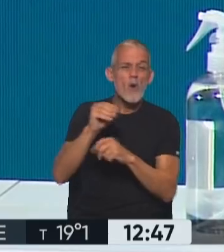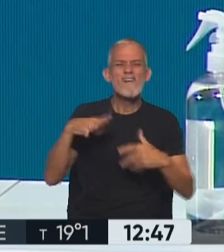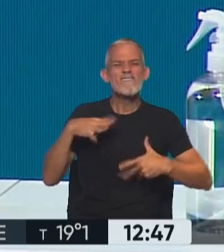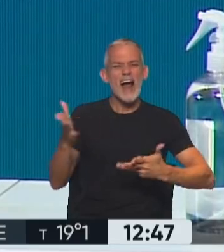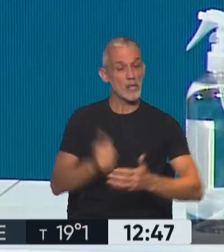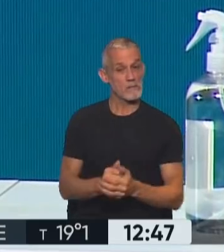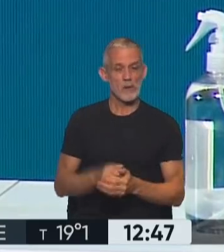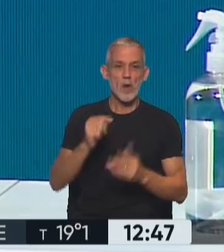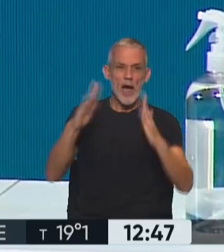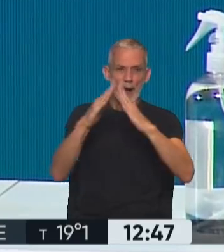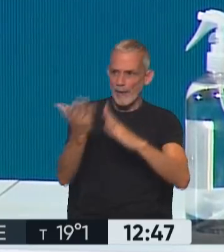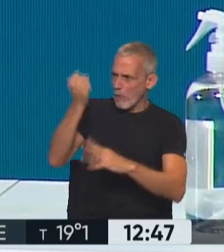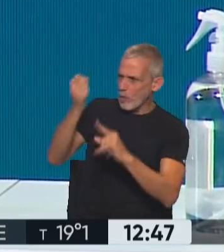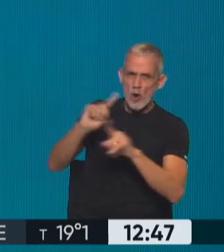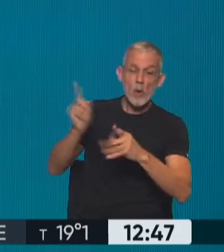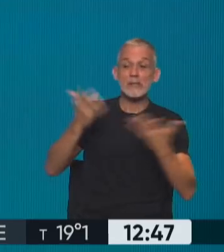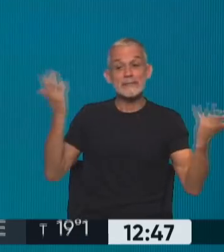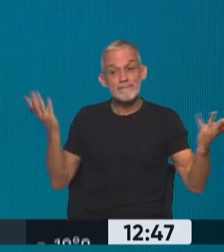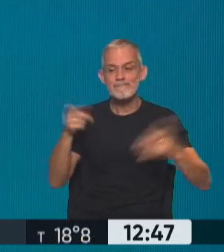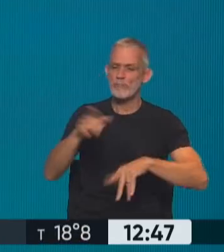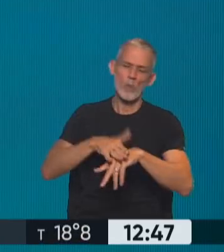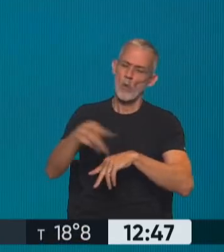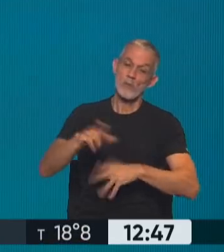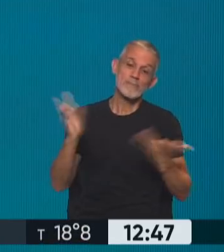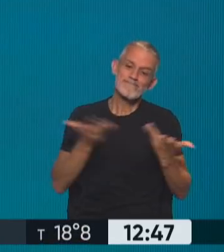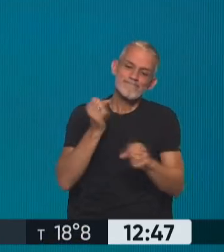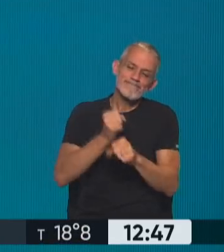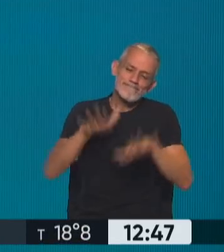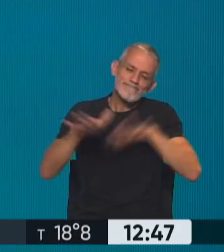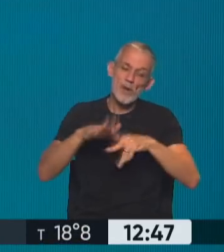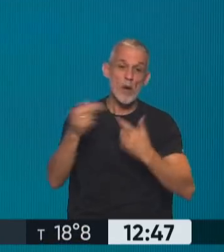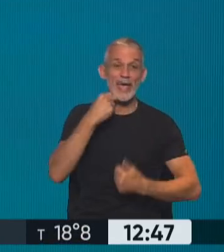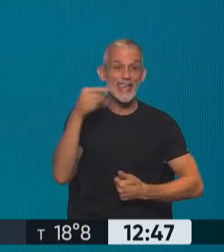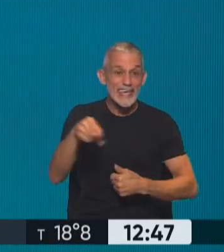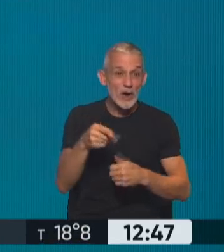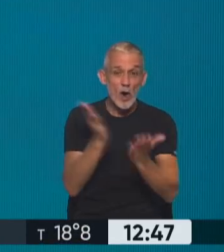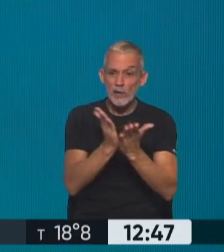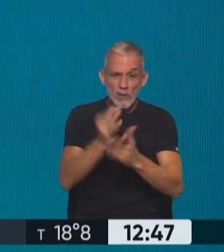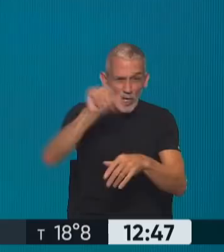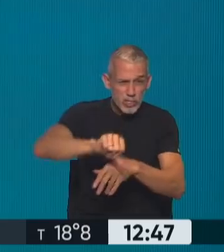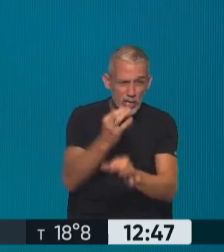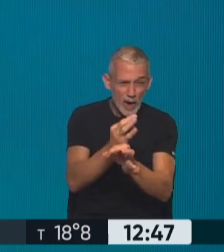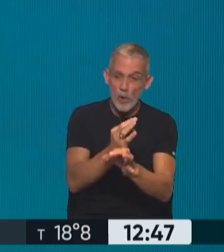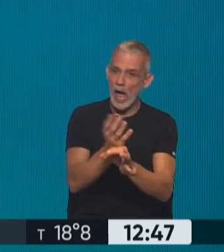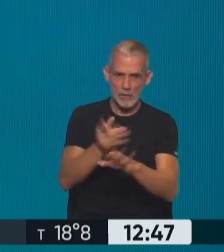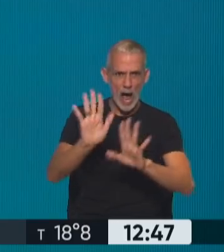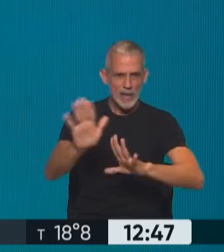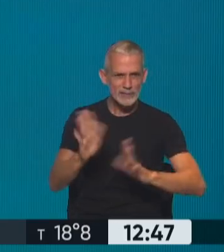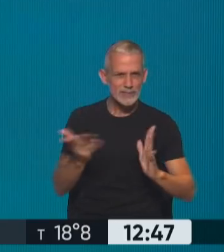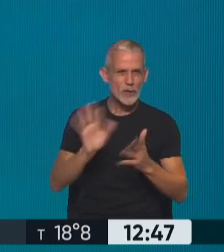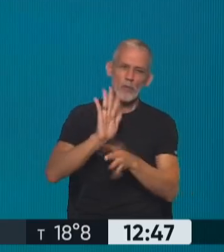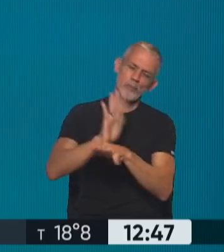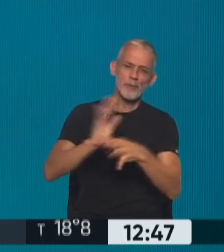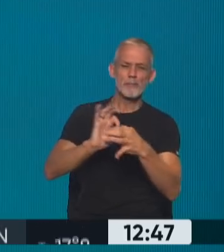no puedes acceder a una vivienda será porque no habrás hecho lo suficiente. Y si tus hijos no pueden estudiar también será por eso. Esto fue el sentido